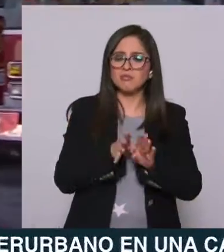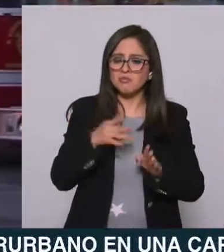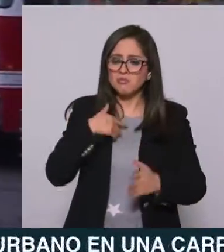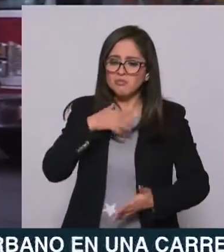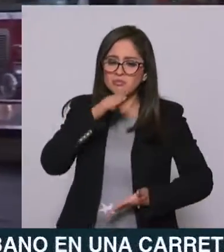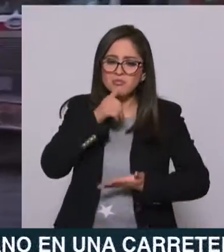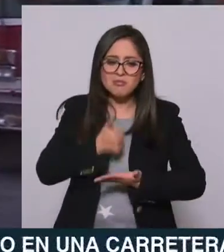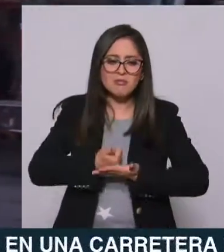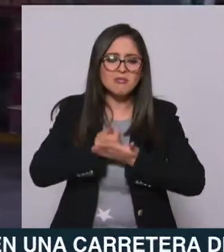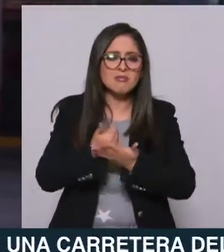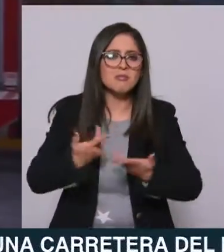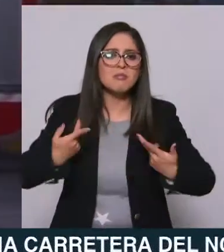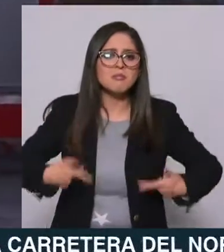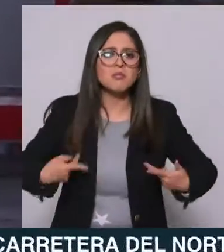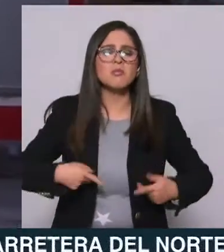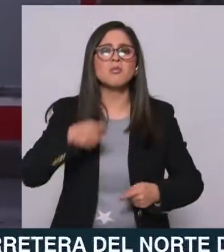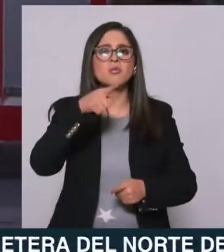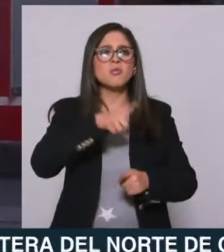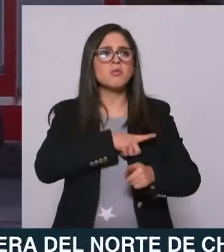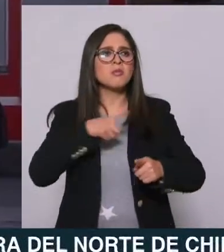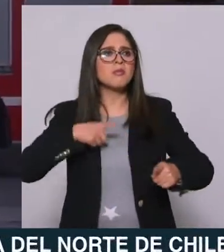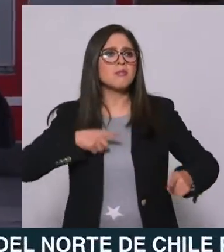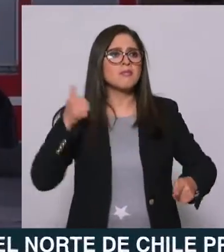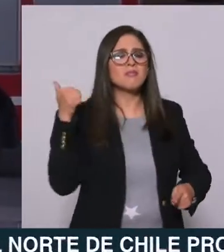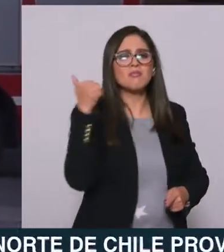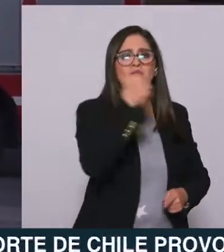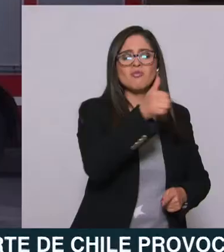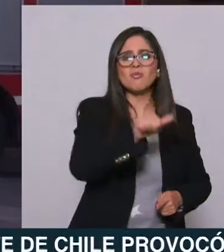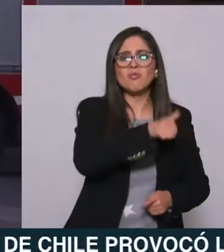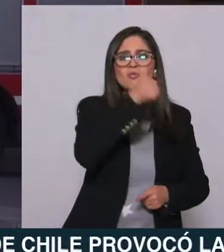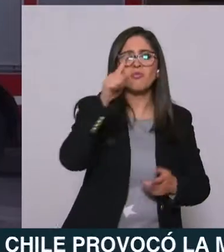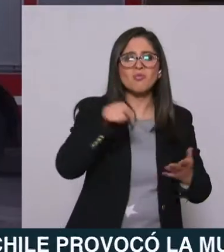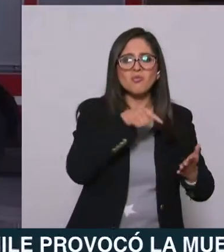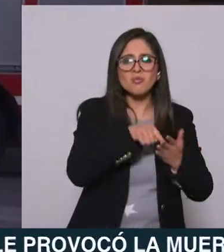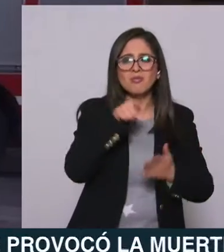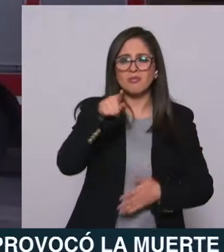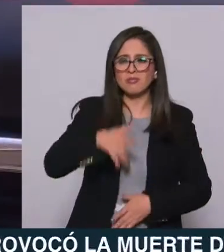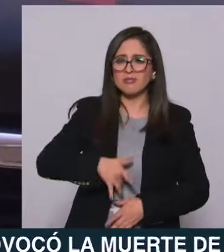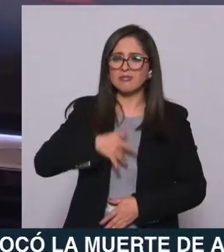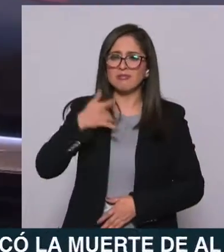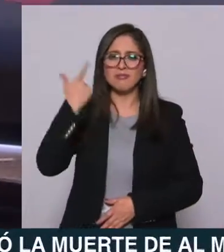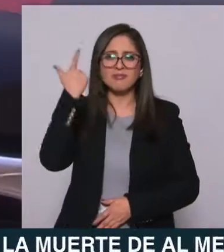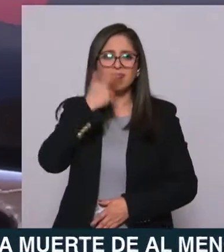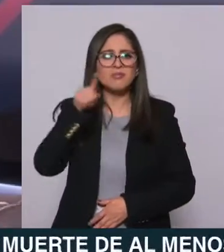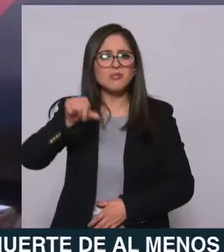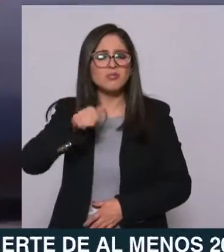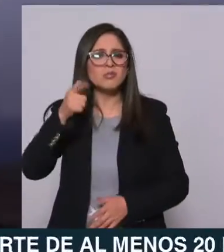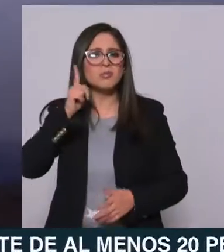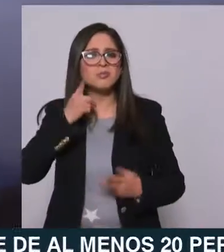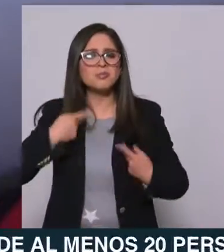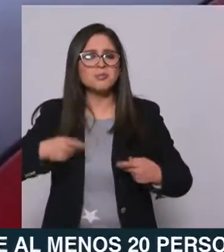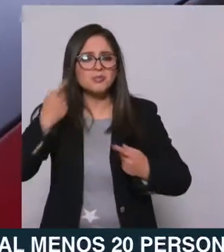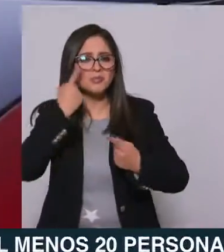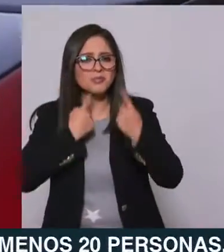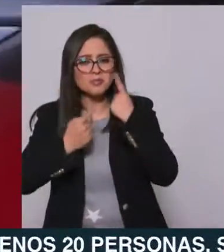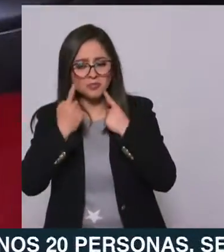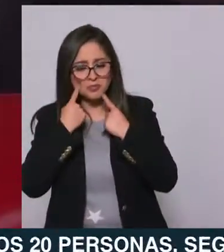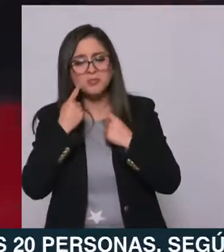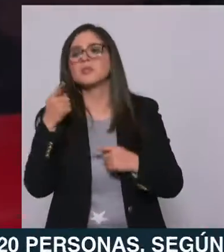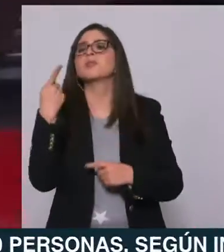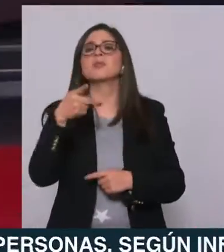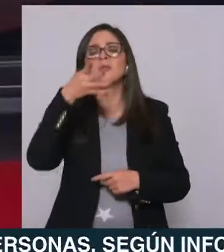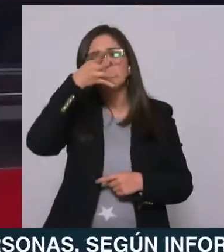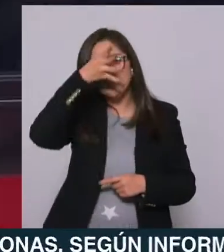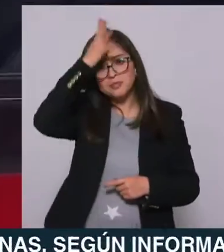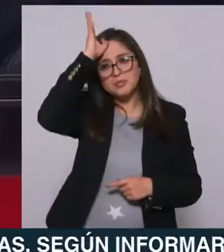la persona porque vas a otro servicio, o sea, te marca ver el llanto de las personas. El noble oficio de bombera lo comparte